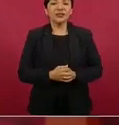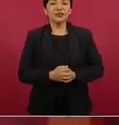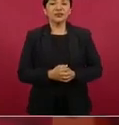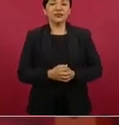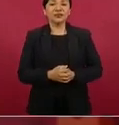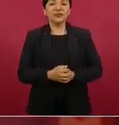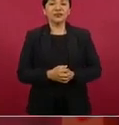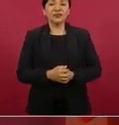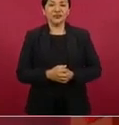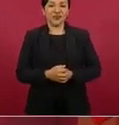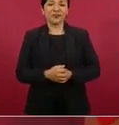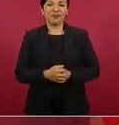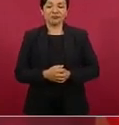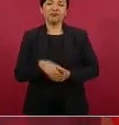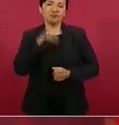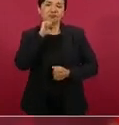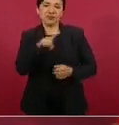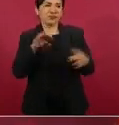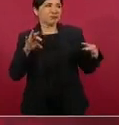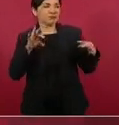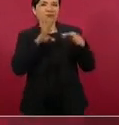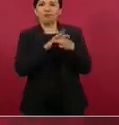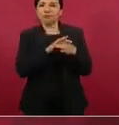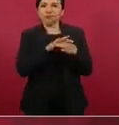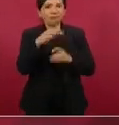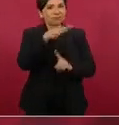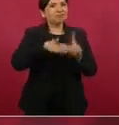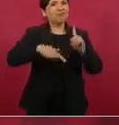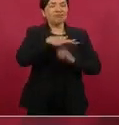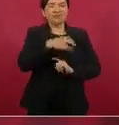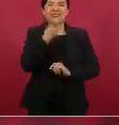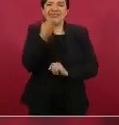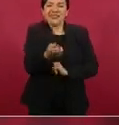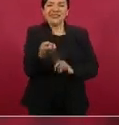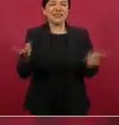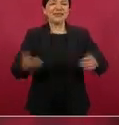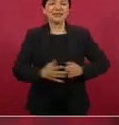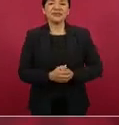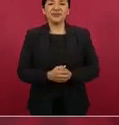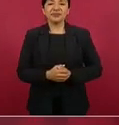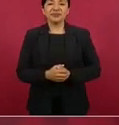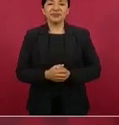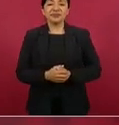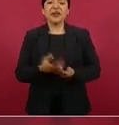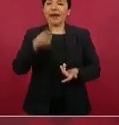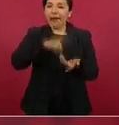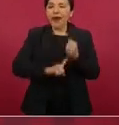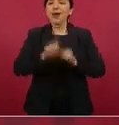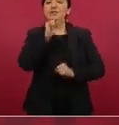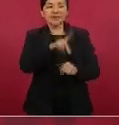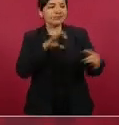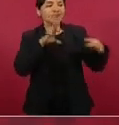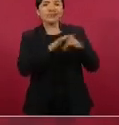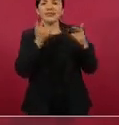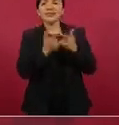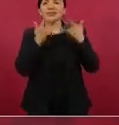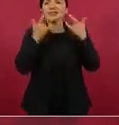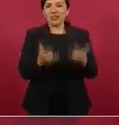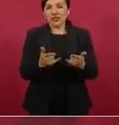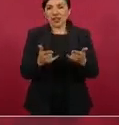cómo tiene que ver todo, todo influye y todo es historia. Y dicen